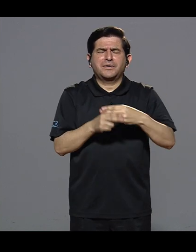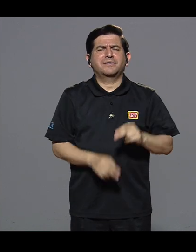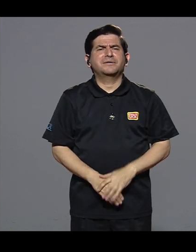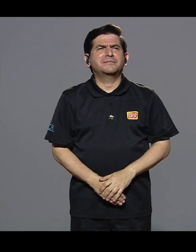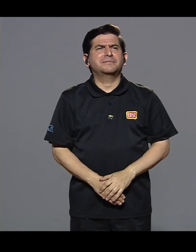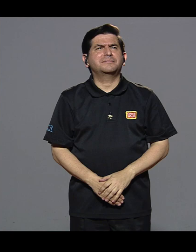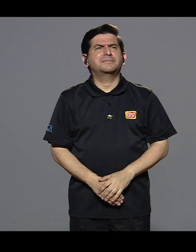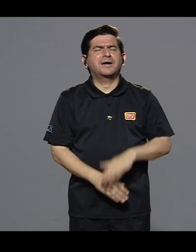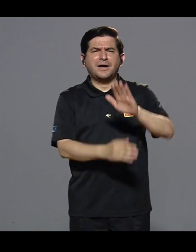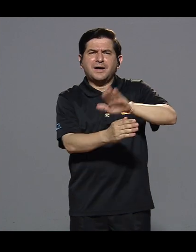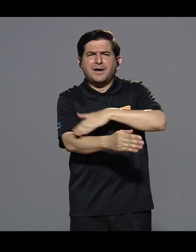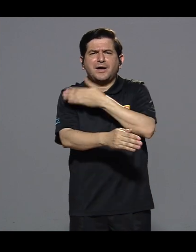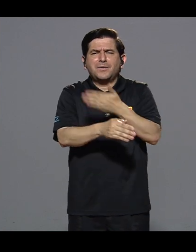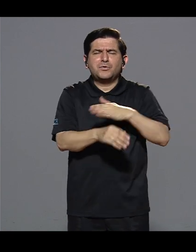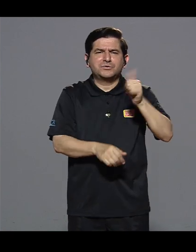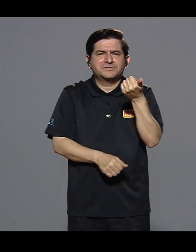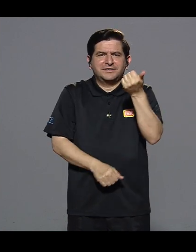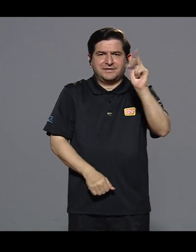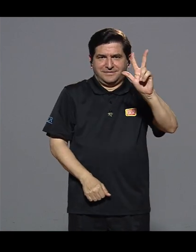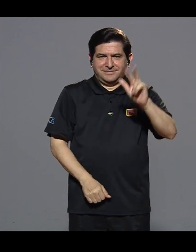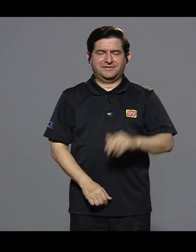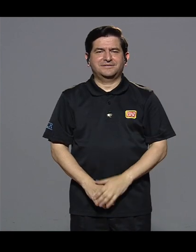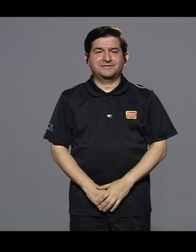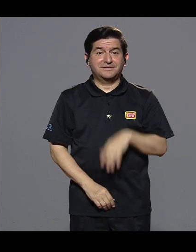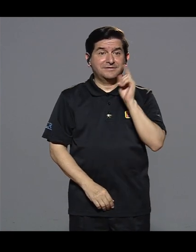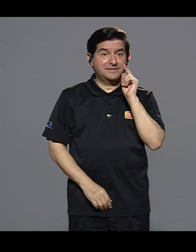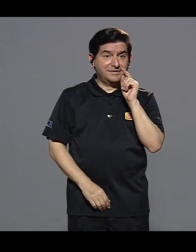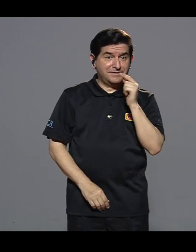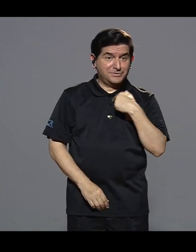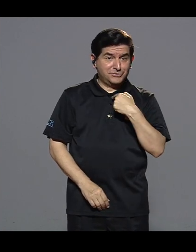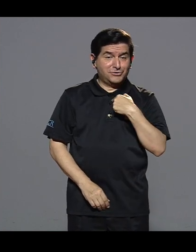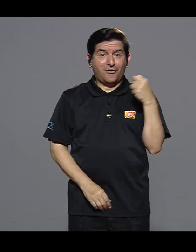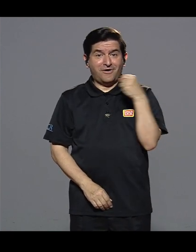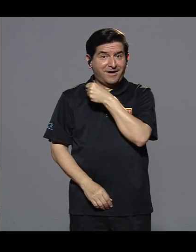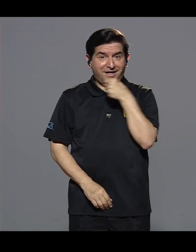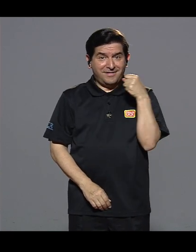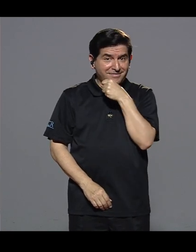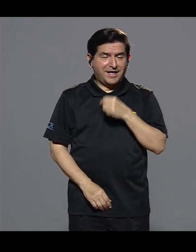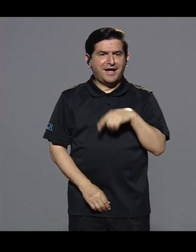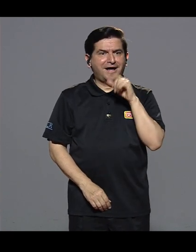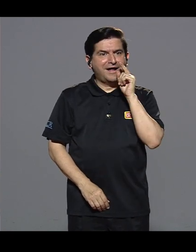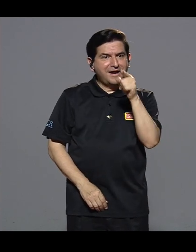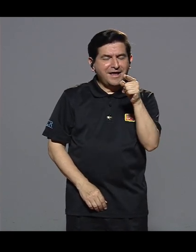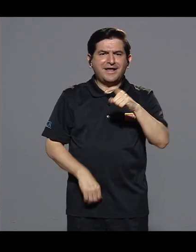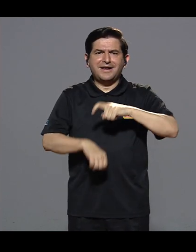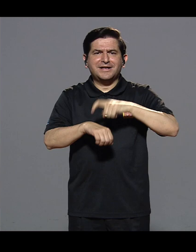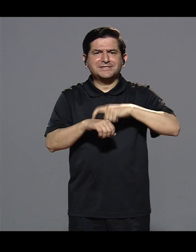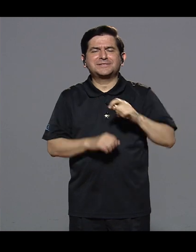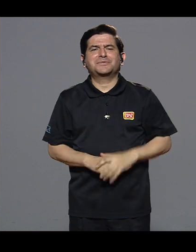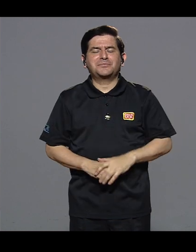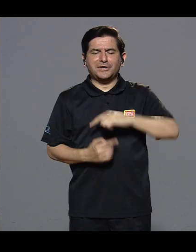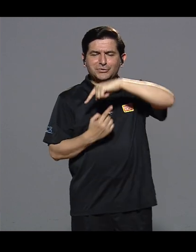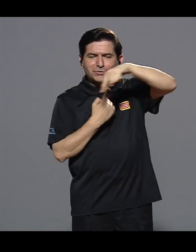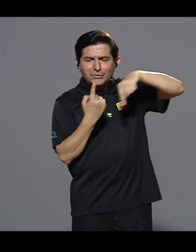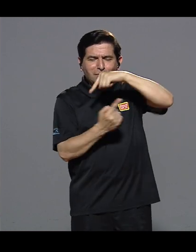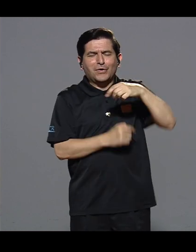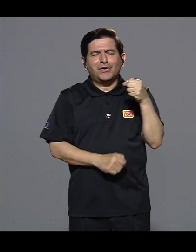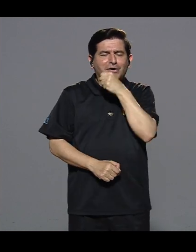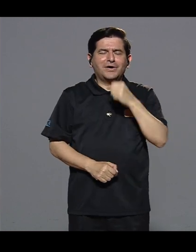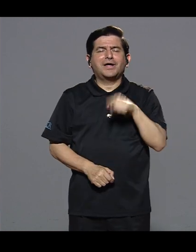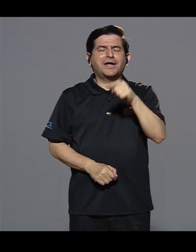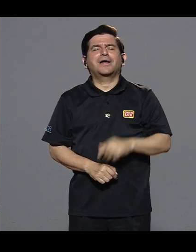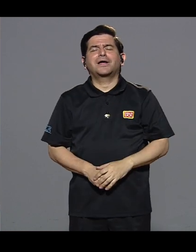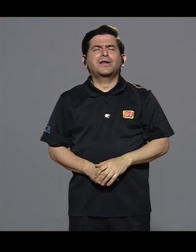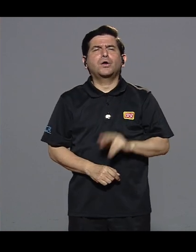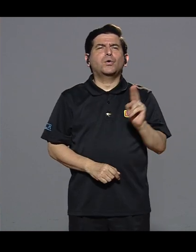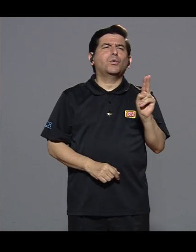que se llamaba Musicales del 13. Entonces yo me ponía a cantar y él se ponía a dar vueltas cantando y